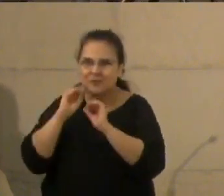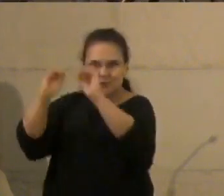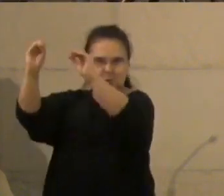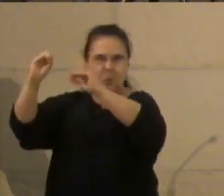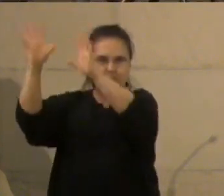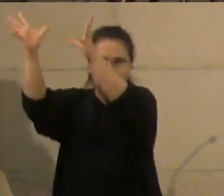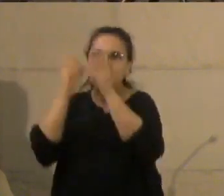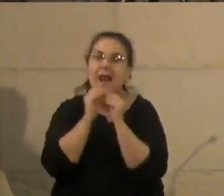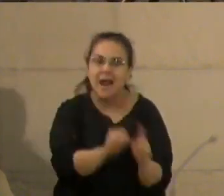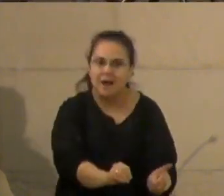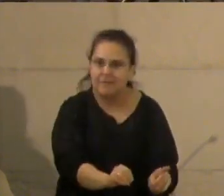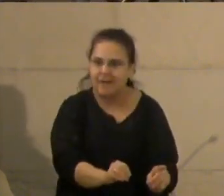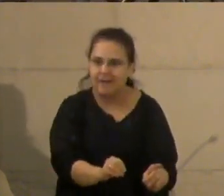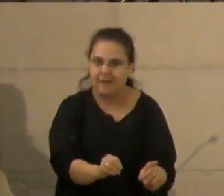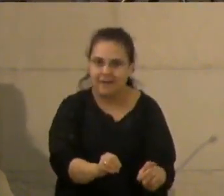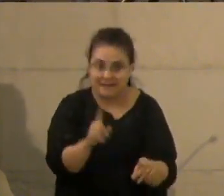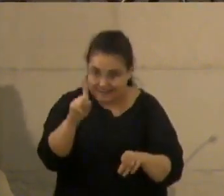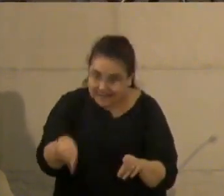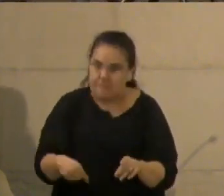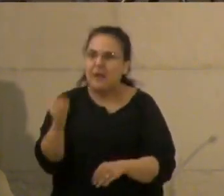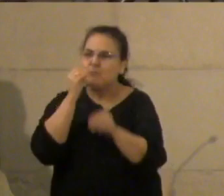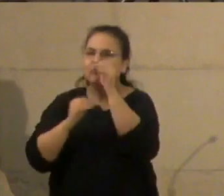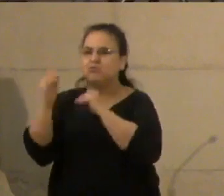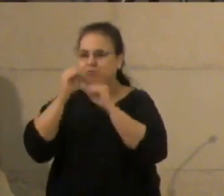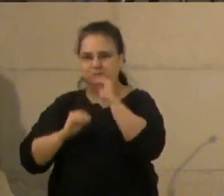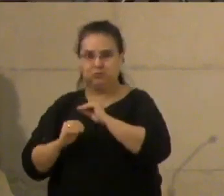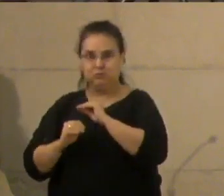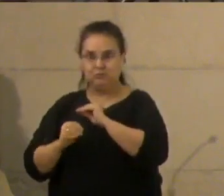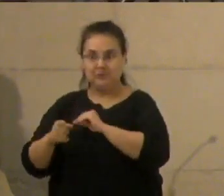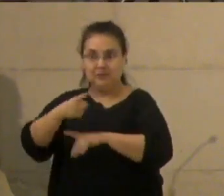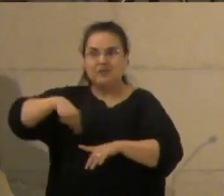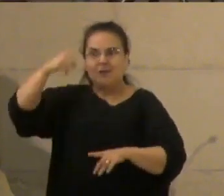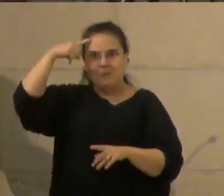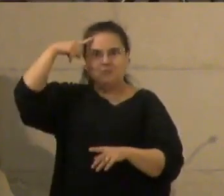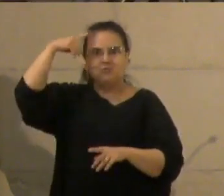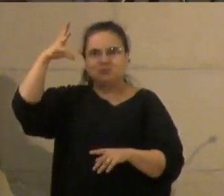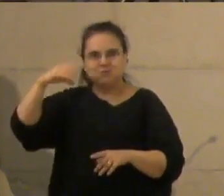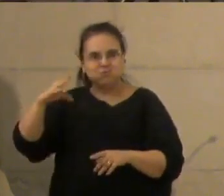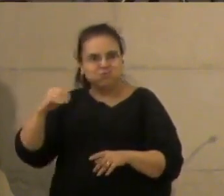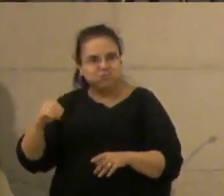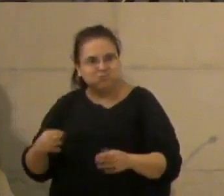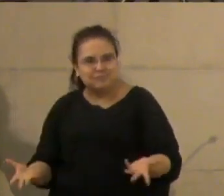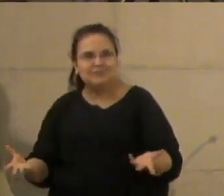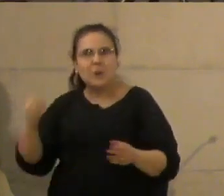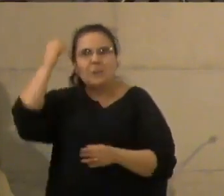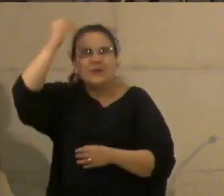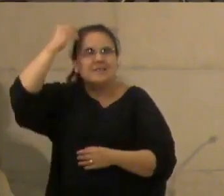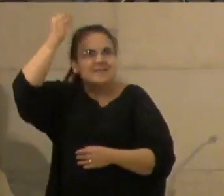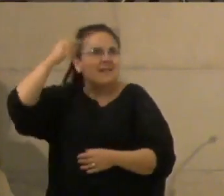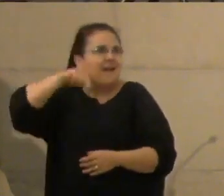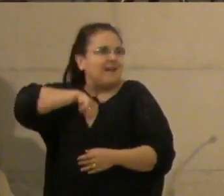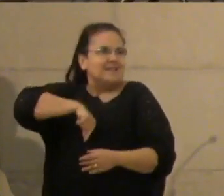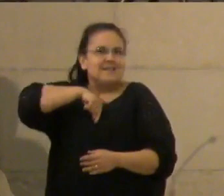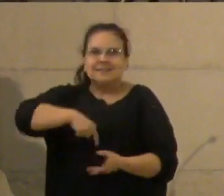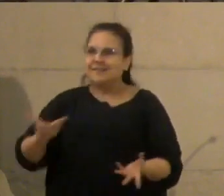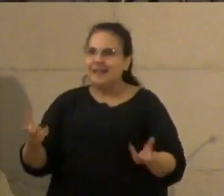proyectos, es alimentarnos y alimentar nuestra ideología, nuestra forma de pensar, nuestra forma de sentir,